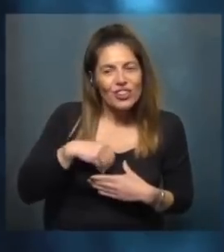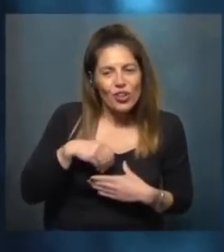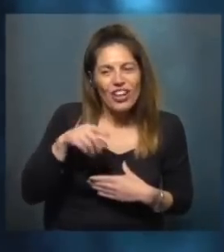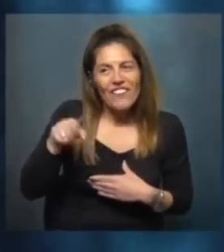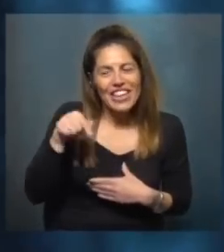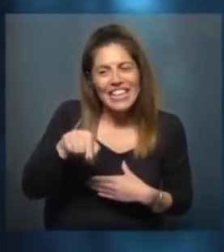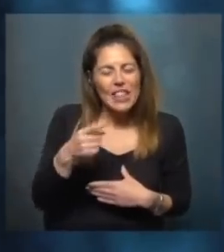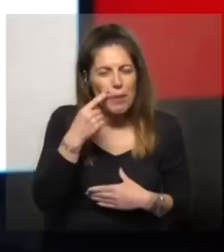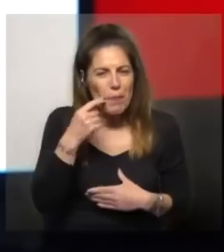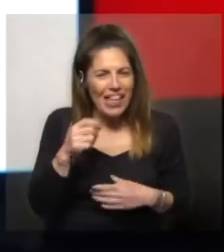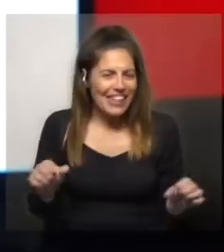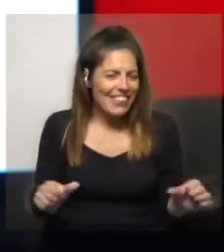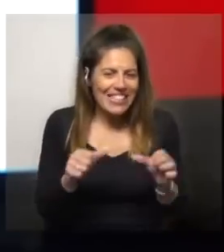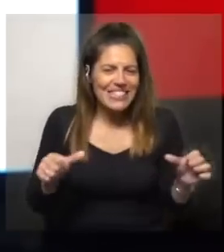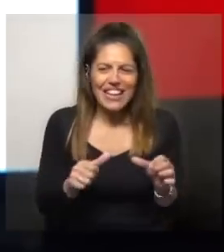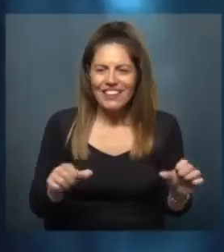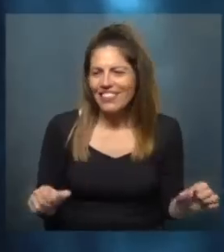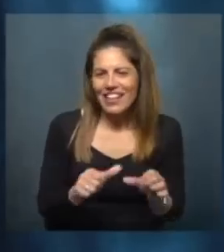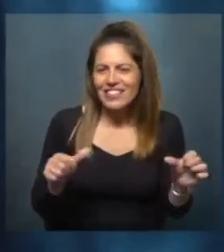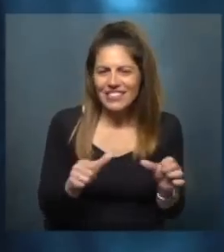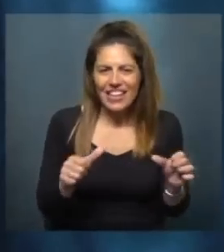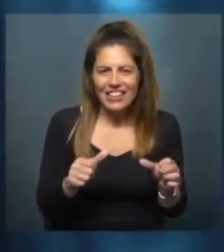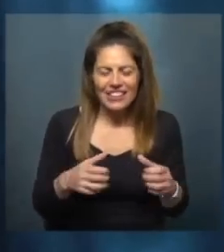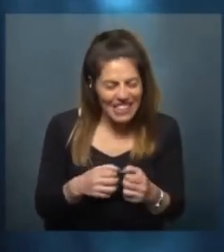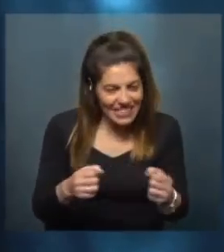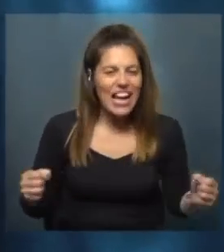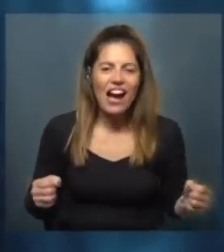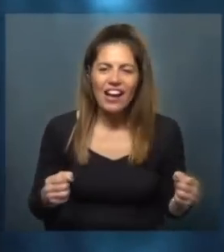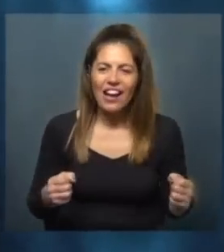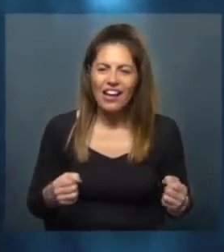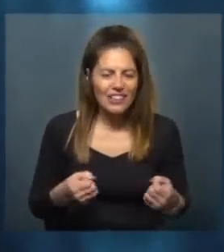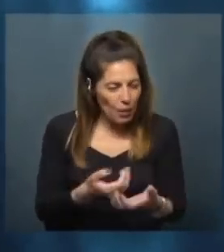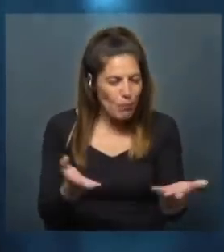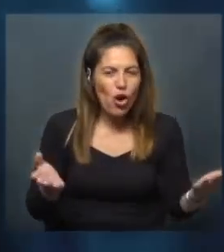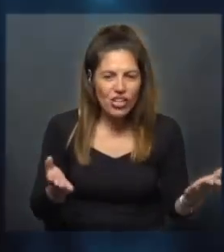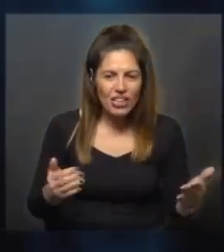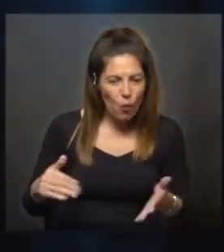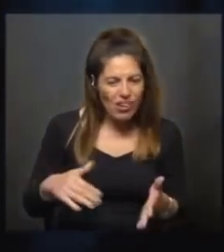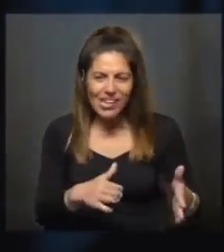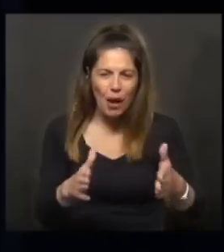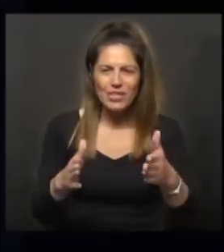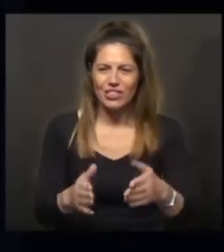haciendo el hacer te saca te pone en camino